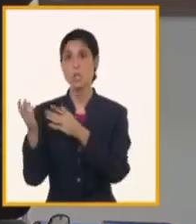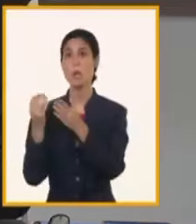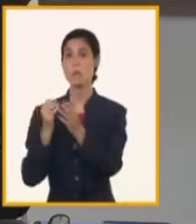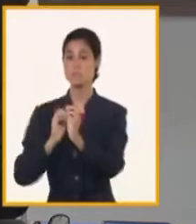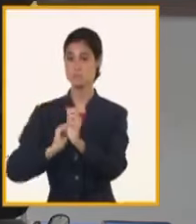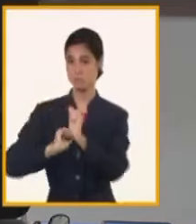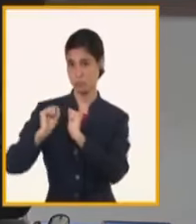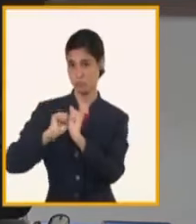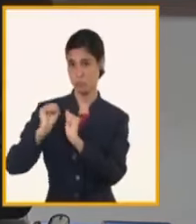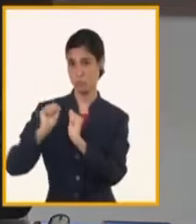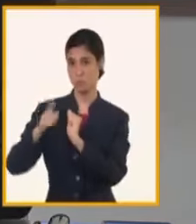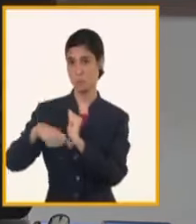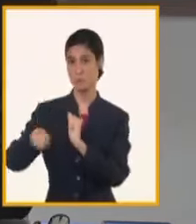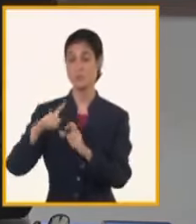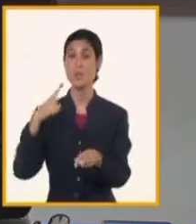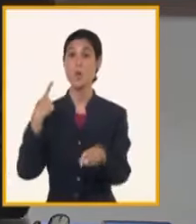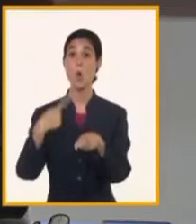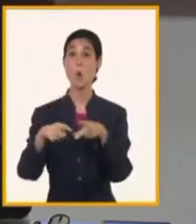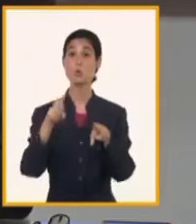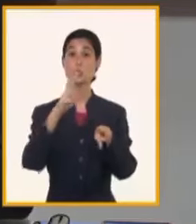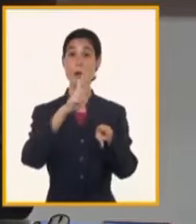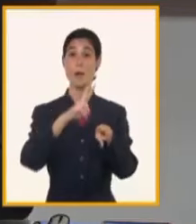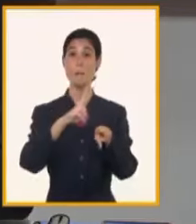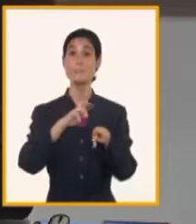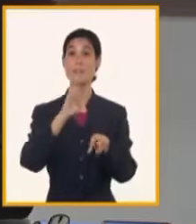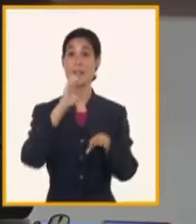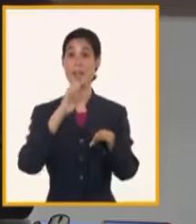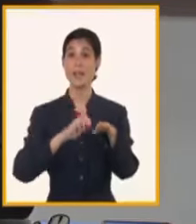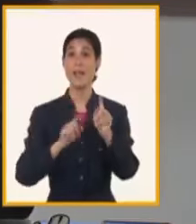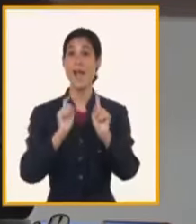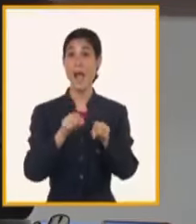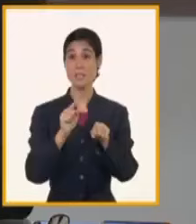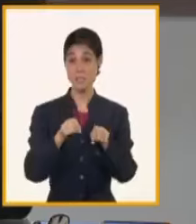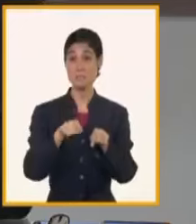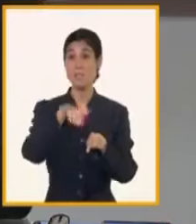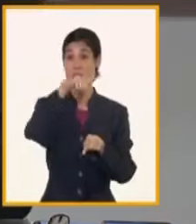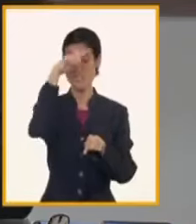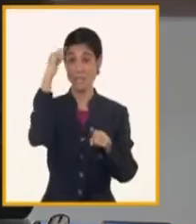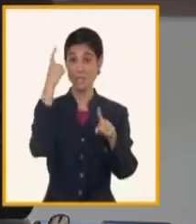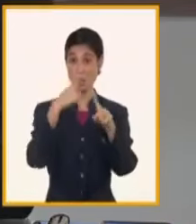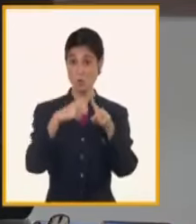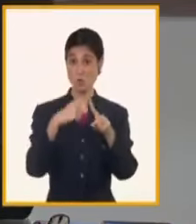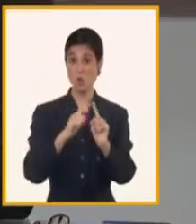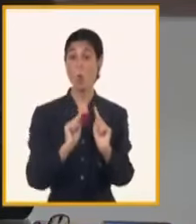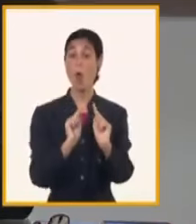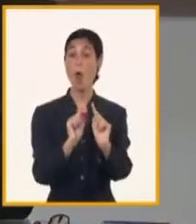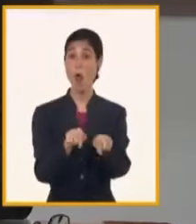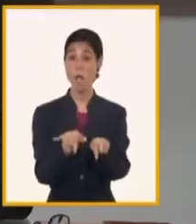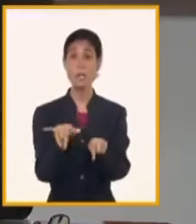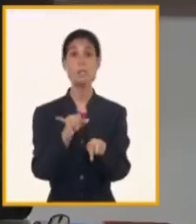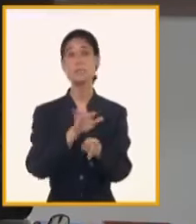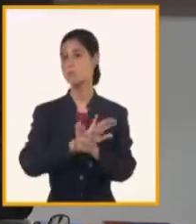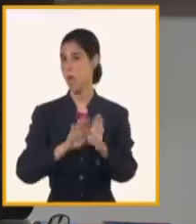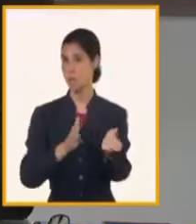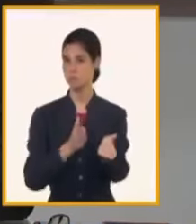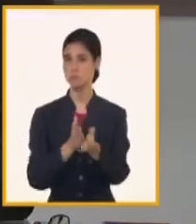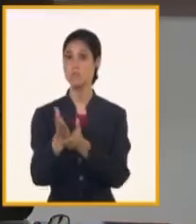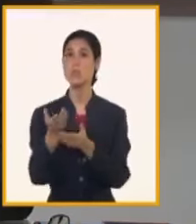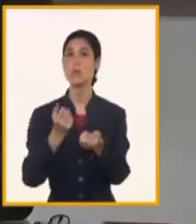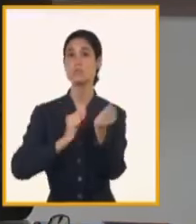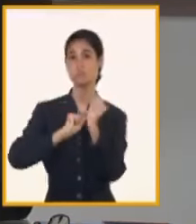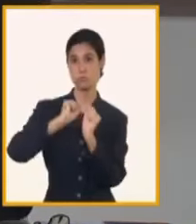este Habana las tres unidades de este Habana aquí de Santa Cruz del Norte se han mantenido en línea que han estado de una